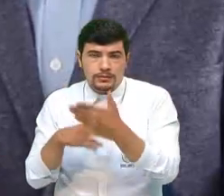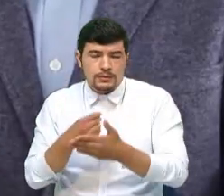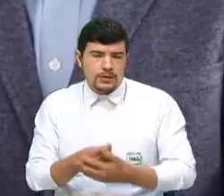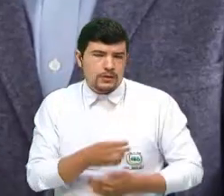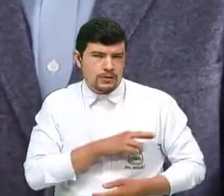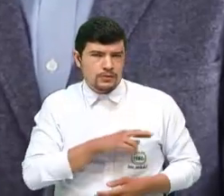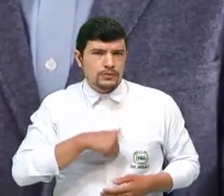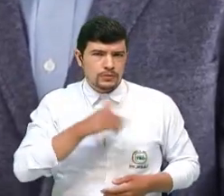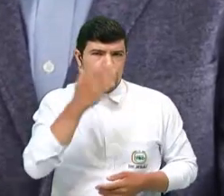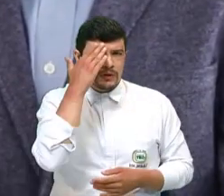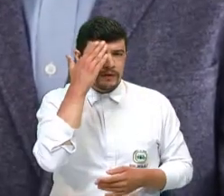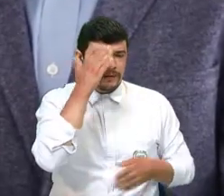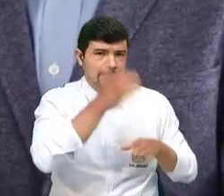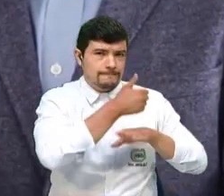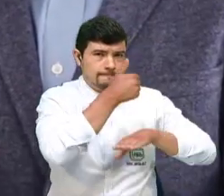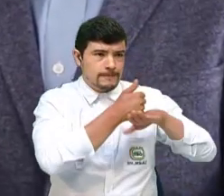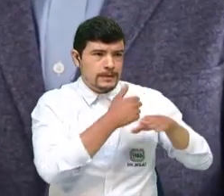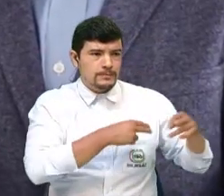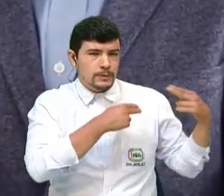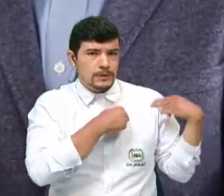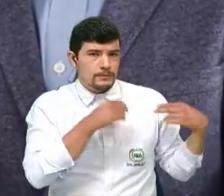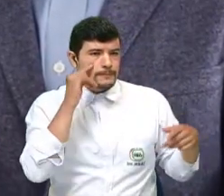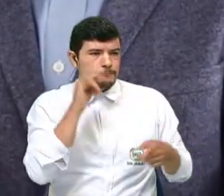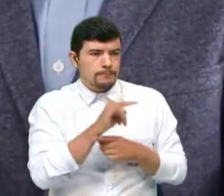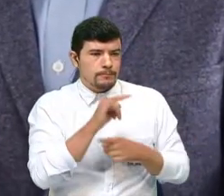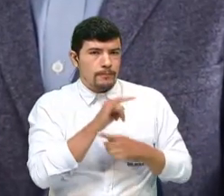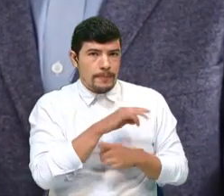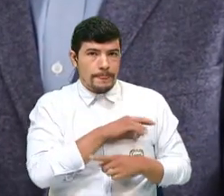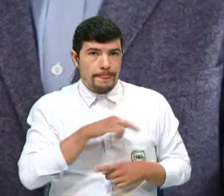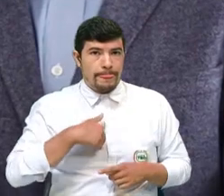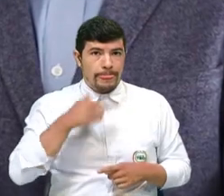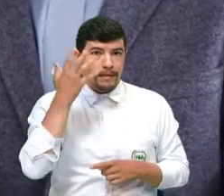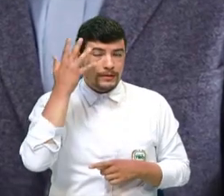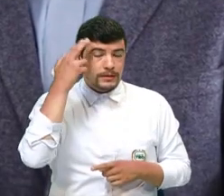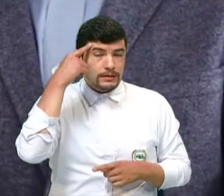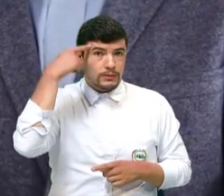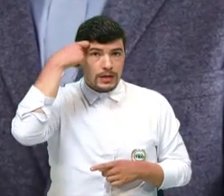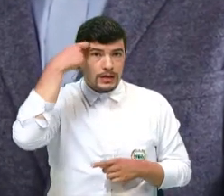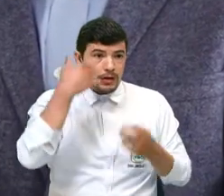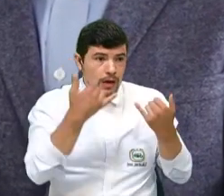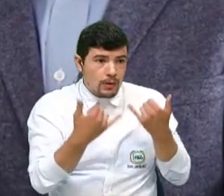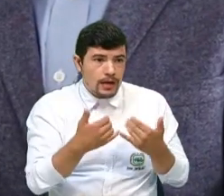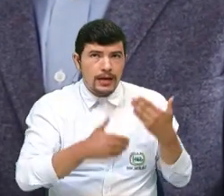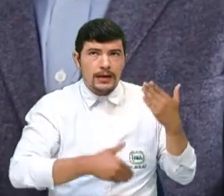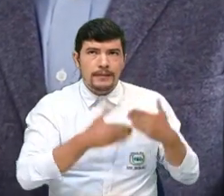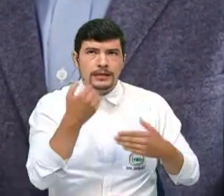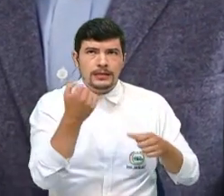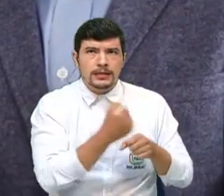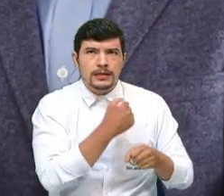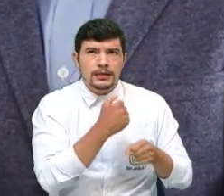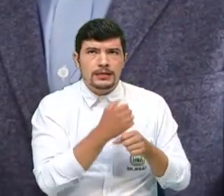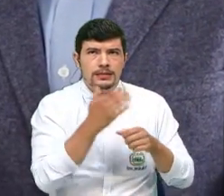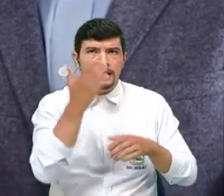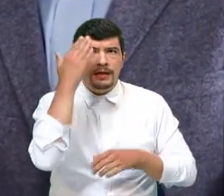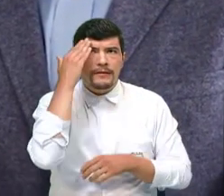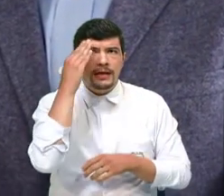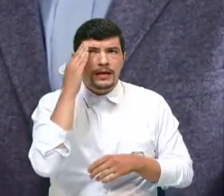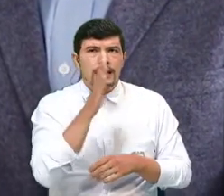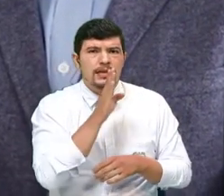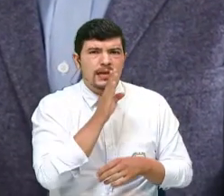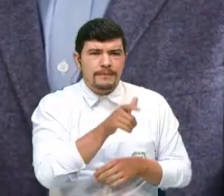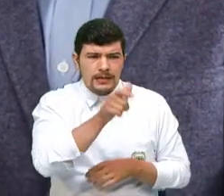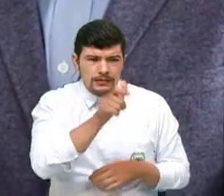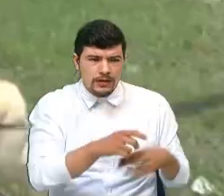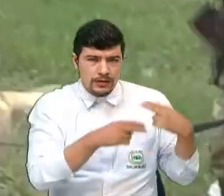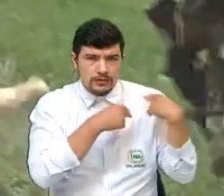días, como autoridades encargadas de la seguridad, tenemos retos. Y este es un reto que estamos trabajando para definir cuál es la autoría de esos